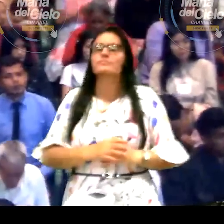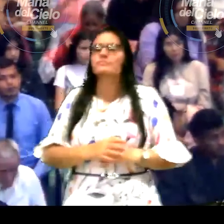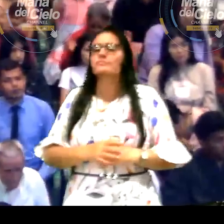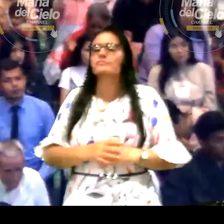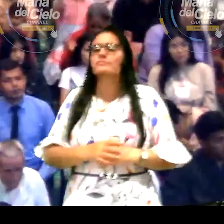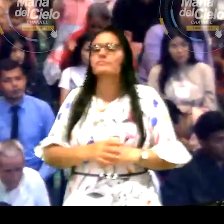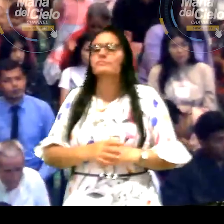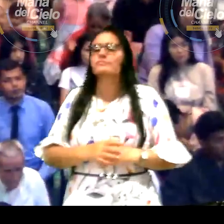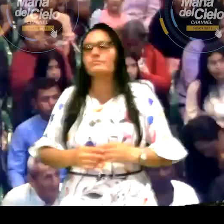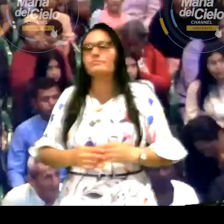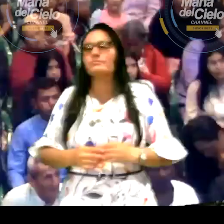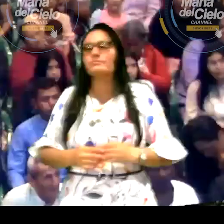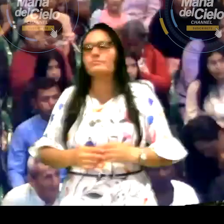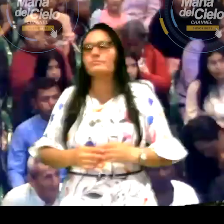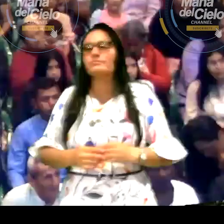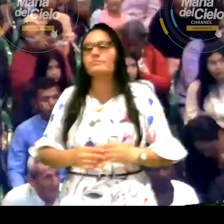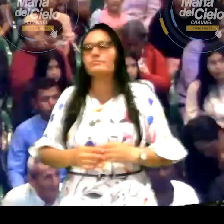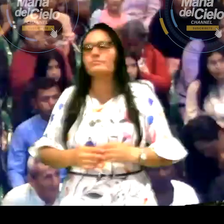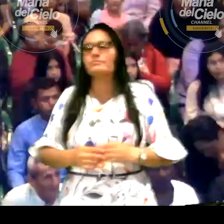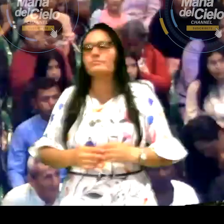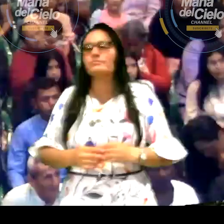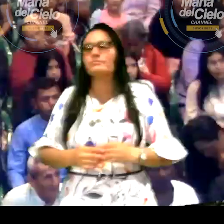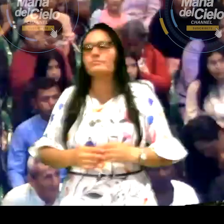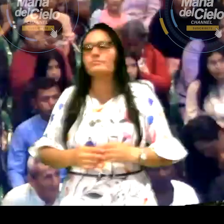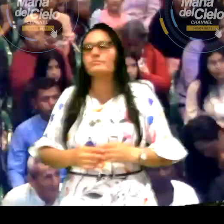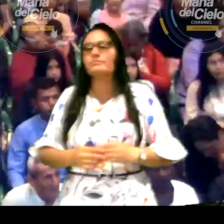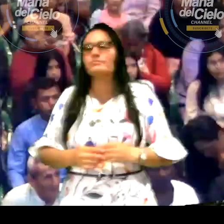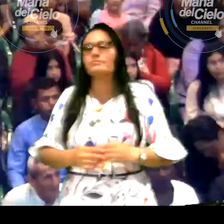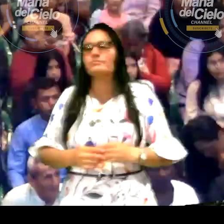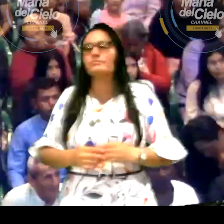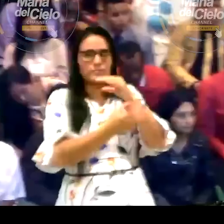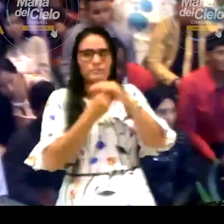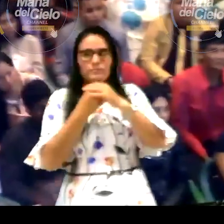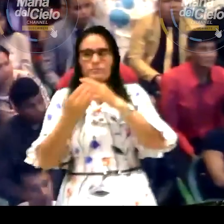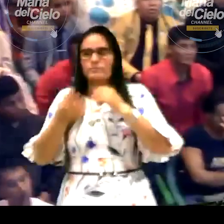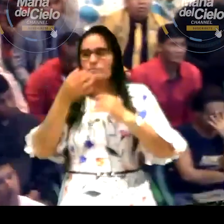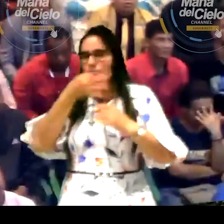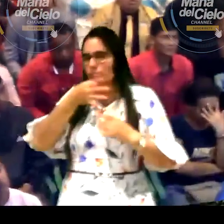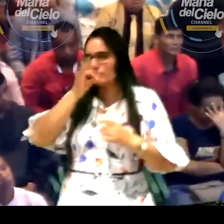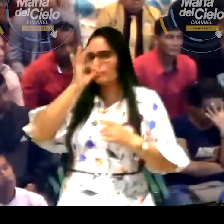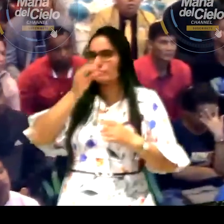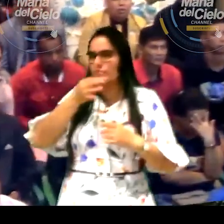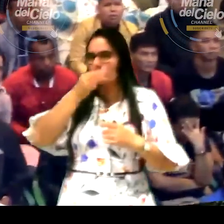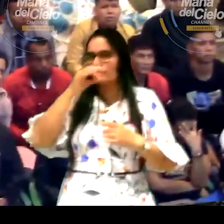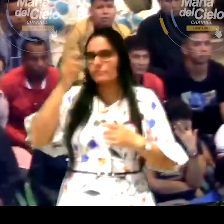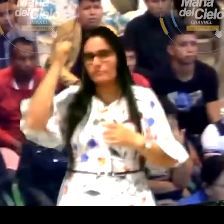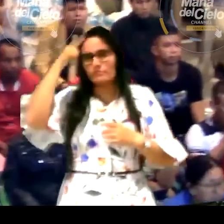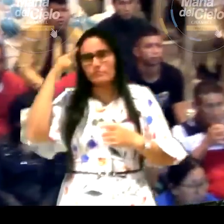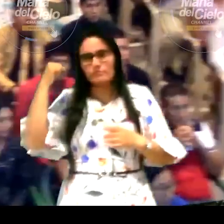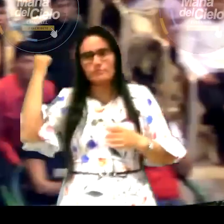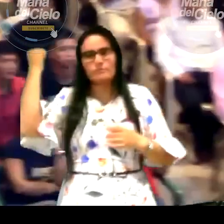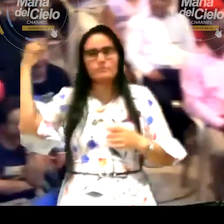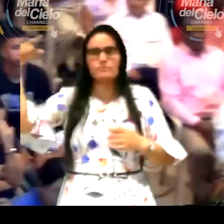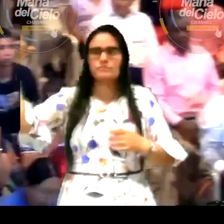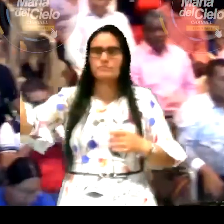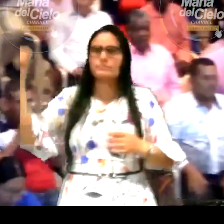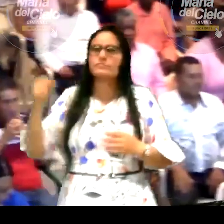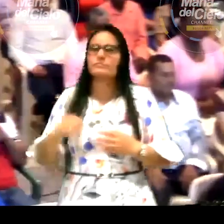Vas a botar esos tarros que te estás tomando para poder dormir, si esta noche puedes creer.